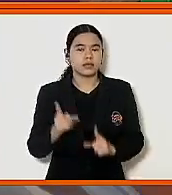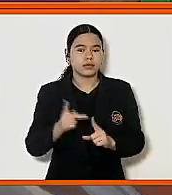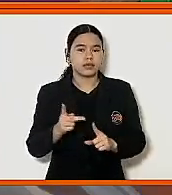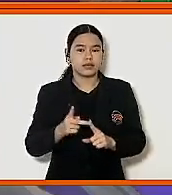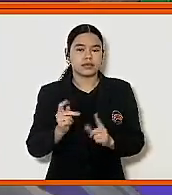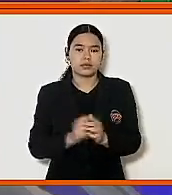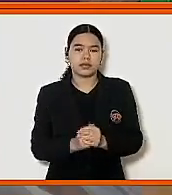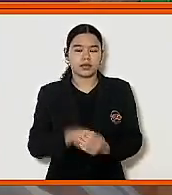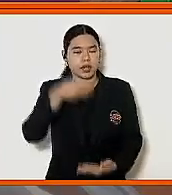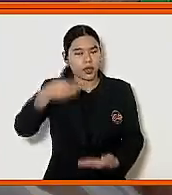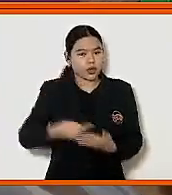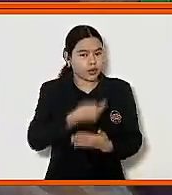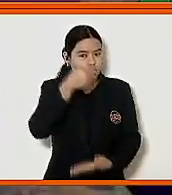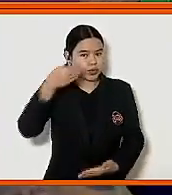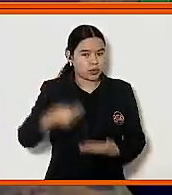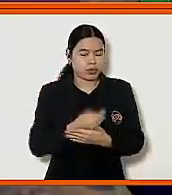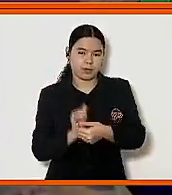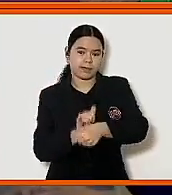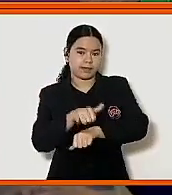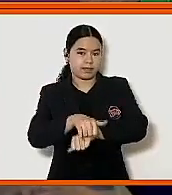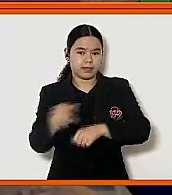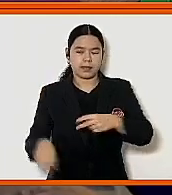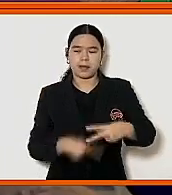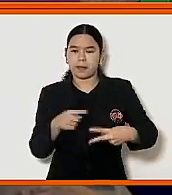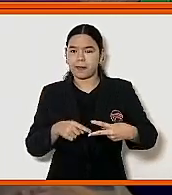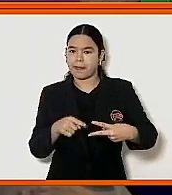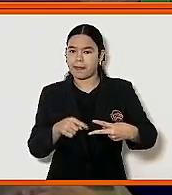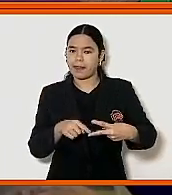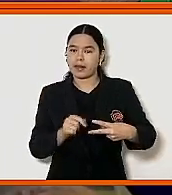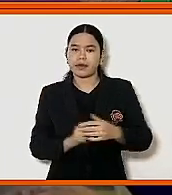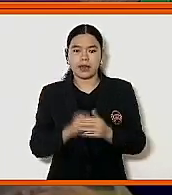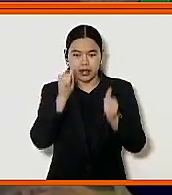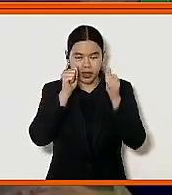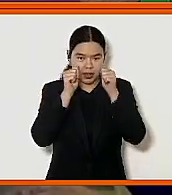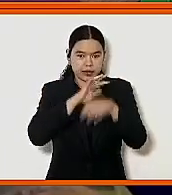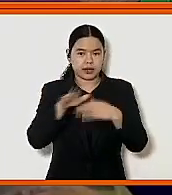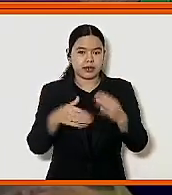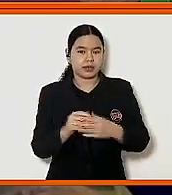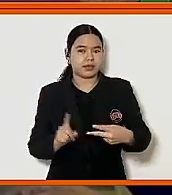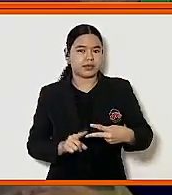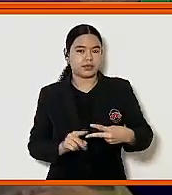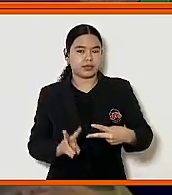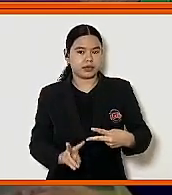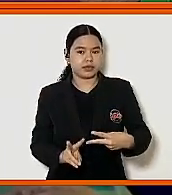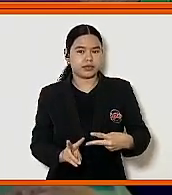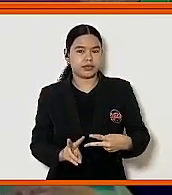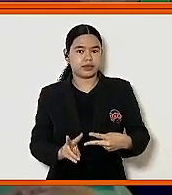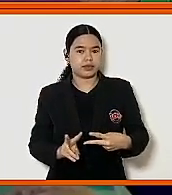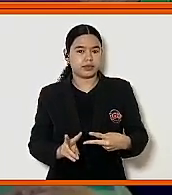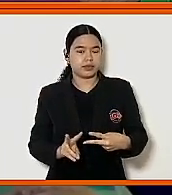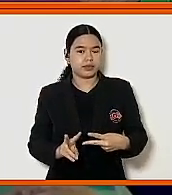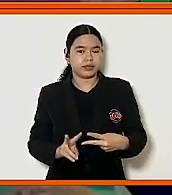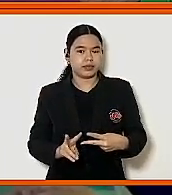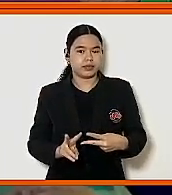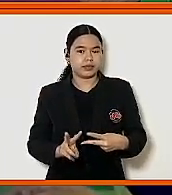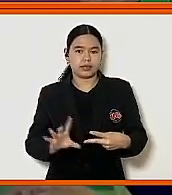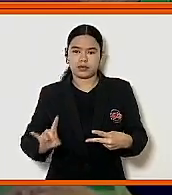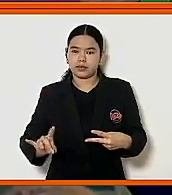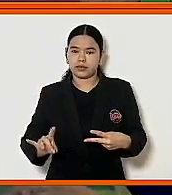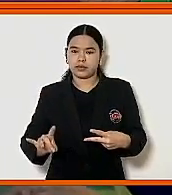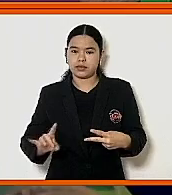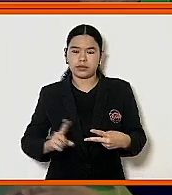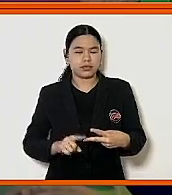catrachada sopa de caracol. Vamos a conocer el segundo número ganador. Atentos, que este es el 2. Segundo dígito, este es el